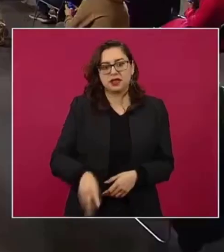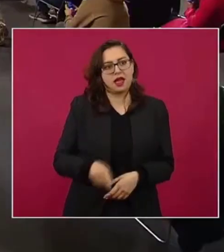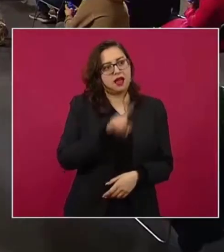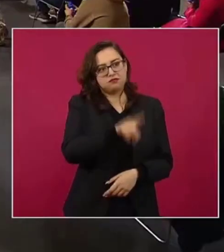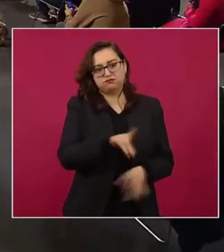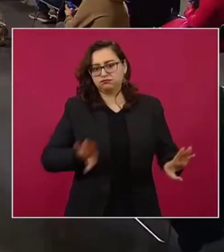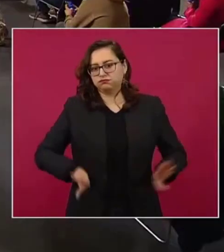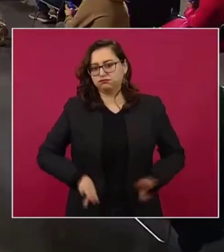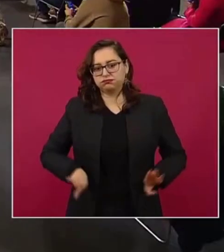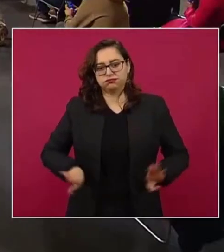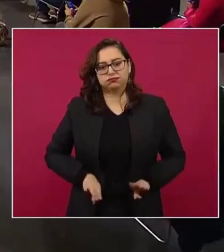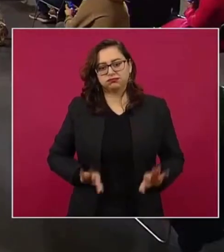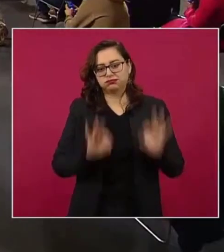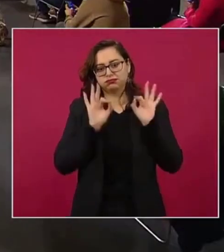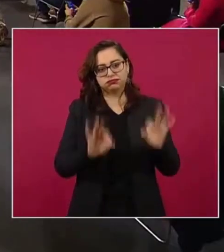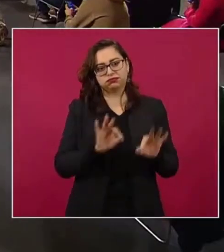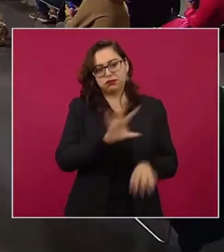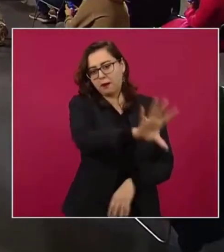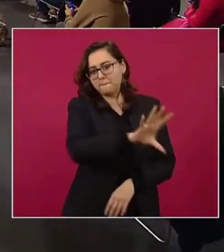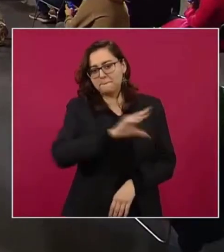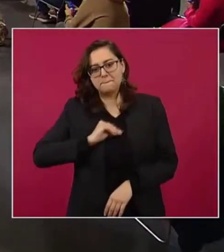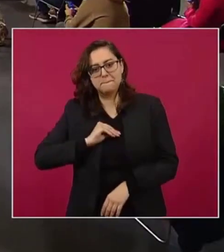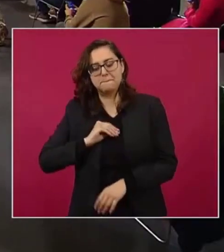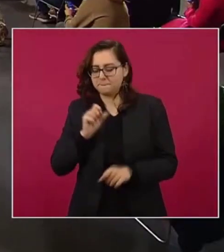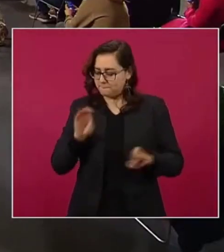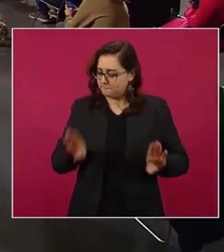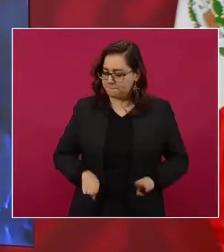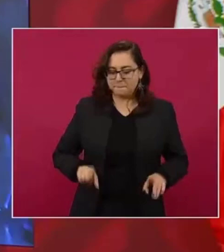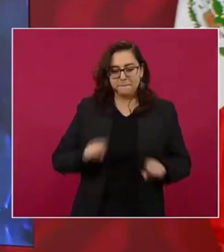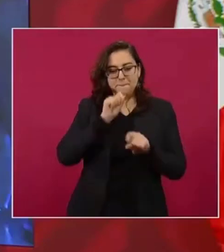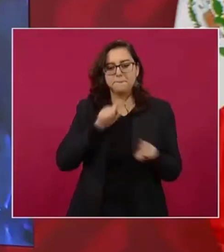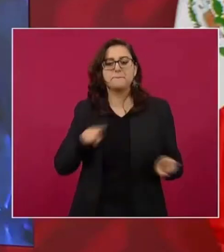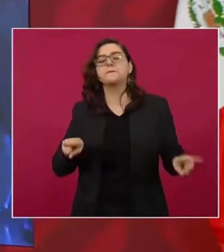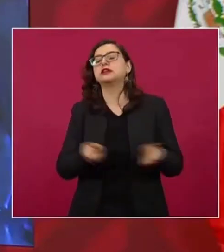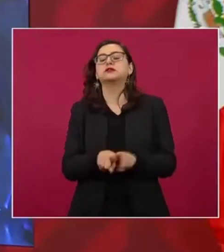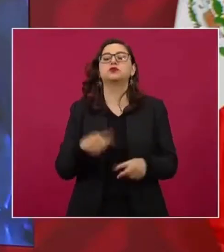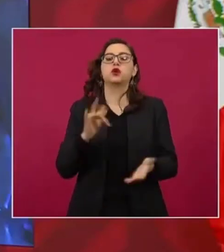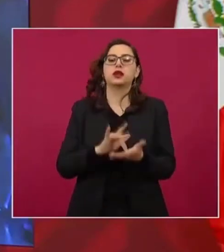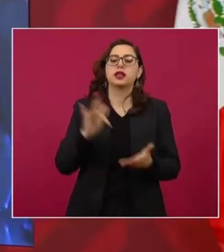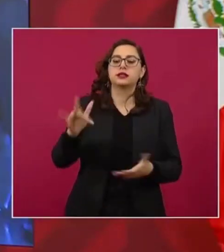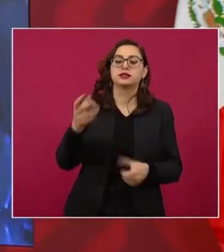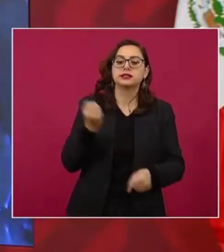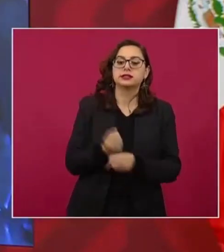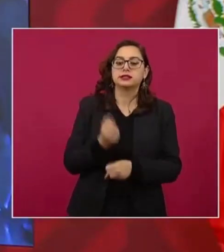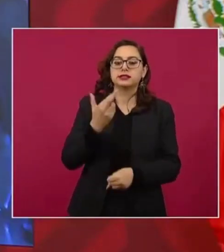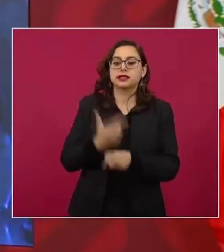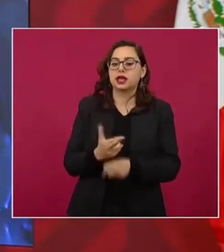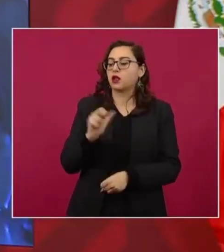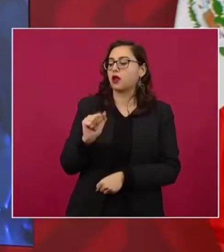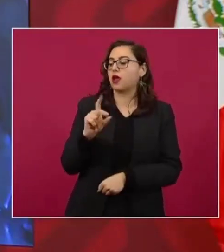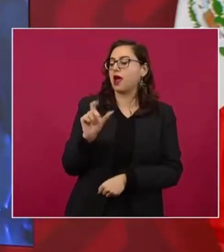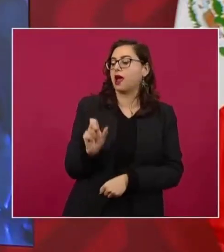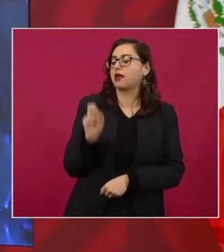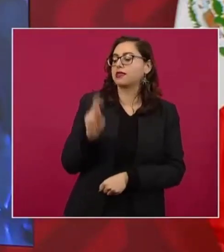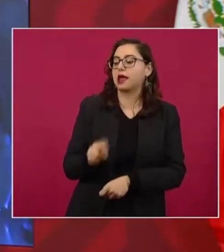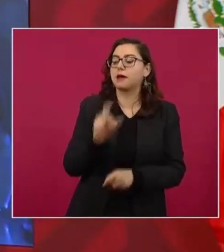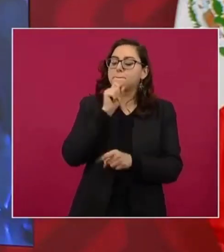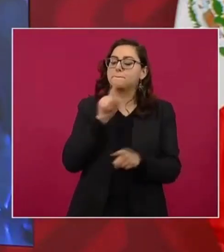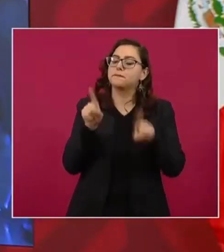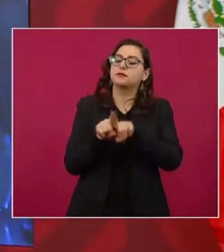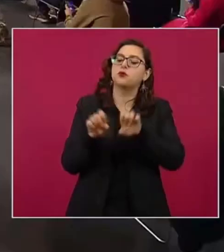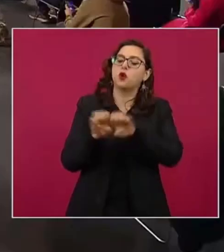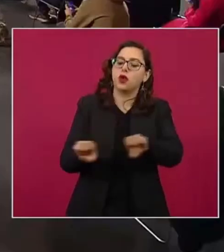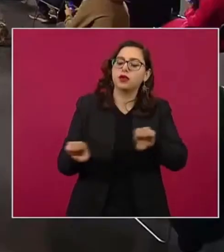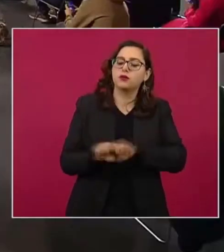siempre siguiendo se gracias secretario a dan gracias al equipo de presidencia de la república